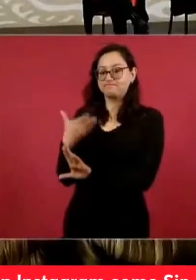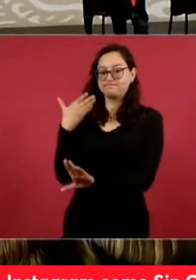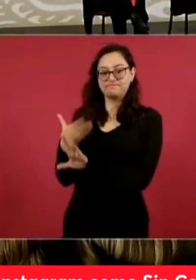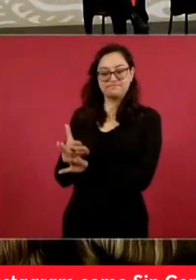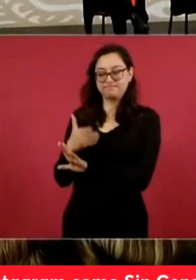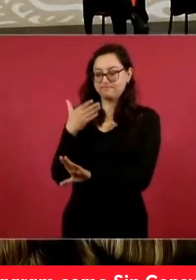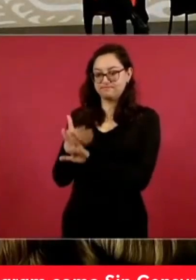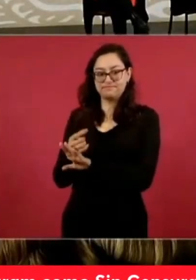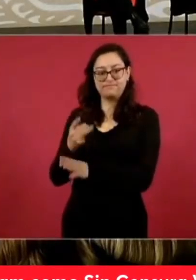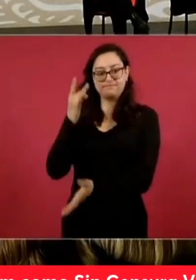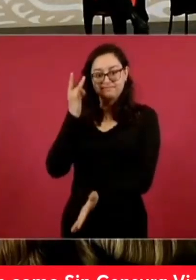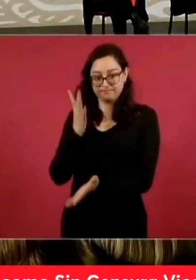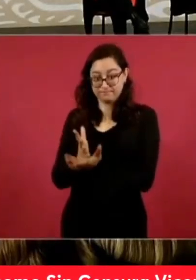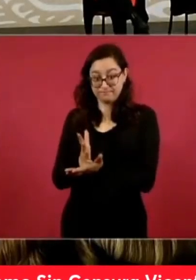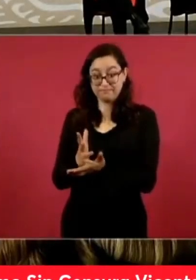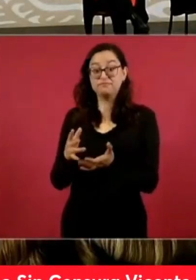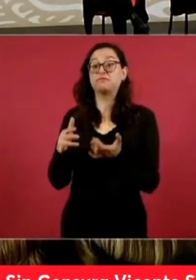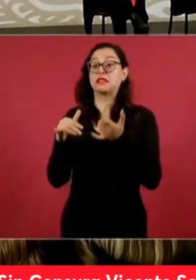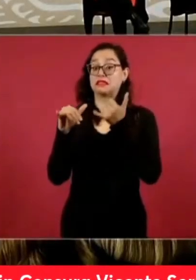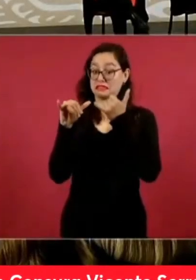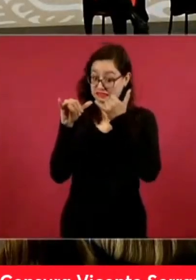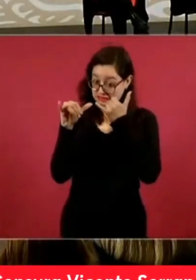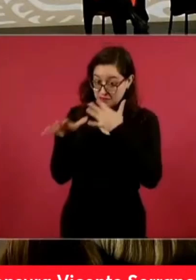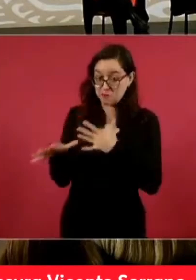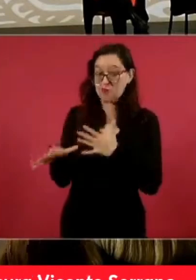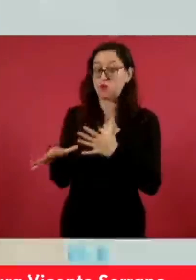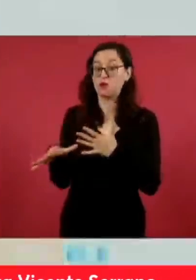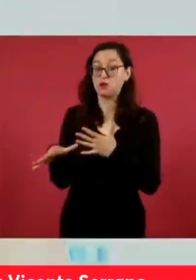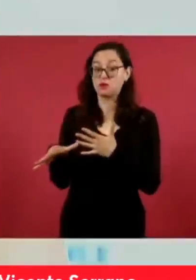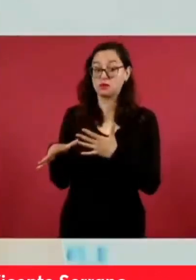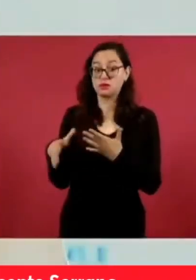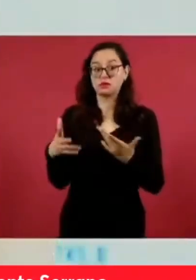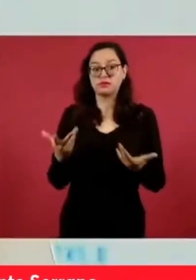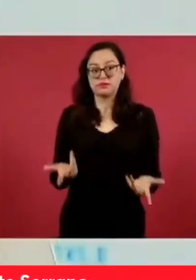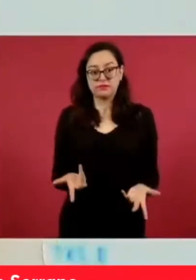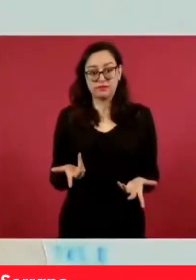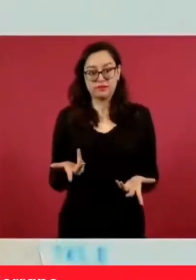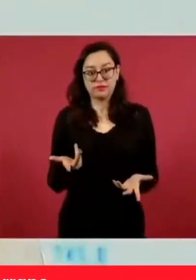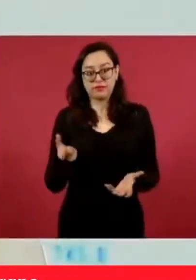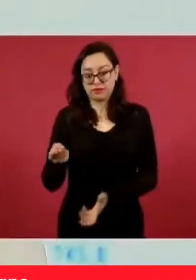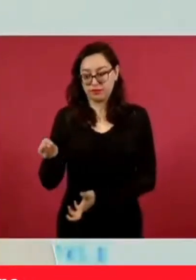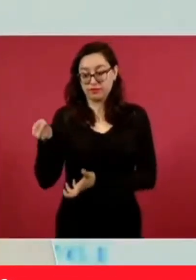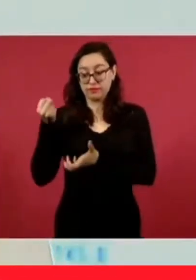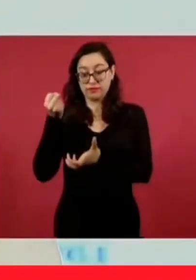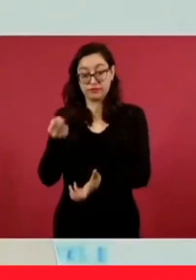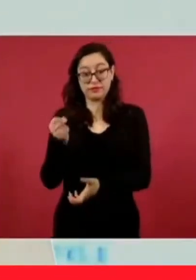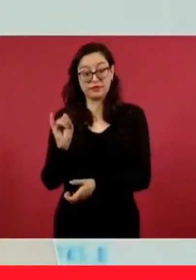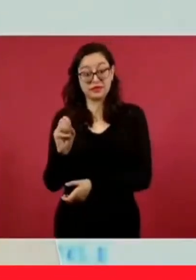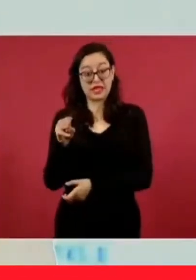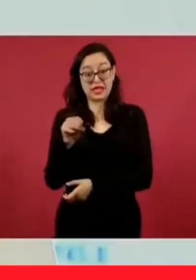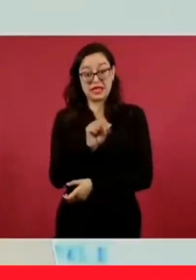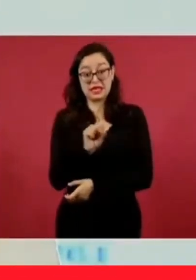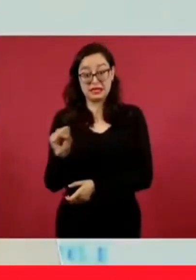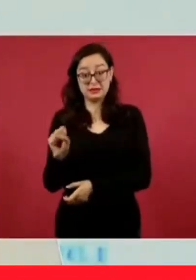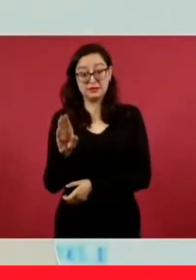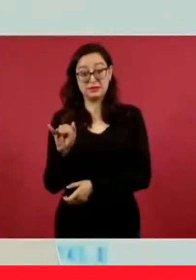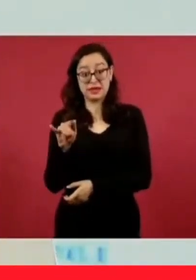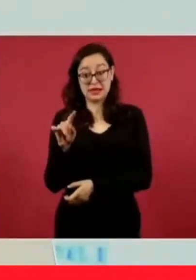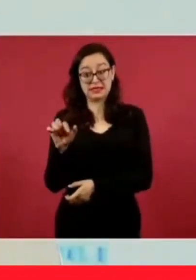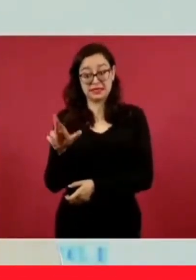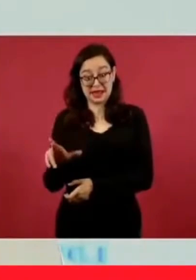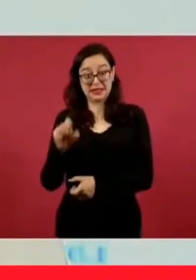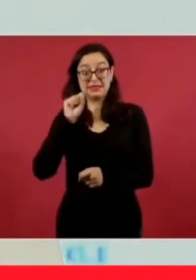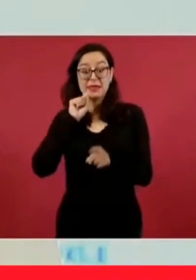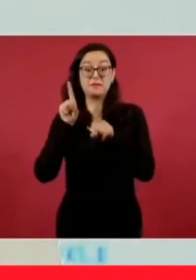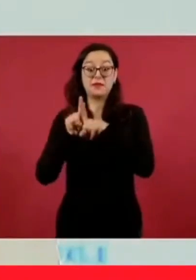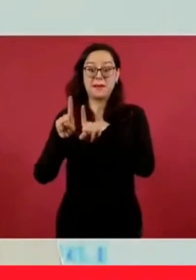que decirlo, son tramposos porque no consideran el presupuesto del IMSS Bienestar, que hoy cuenta con un mayor